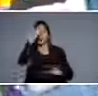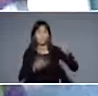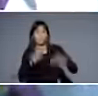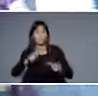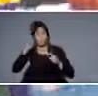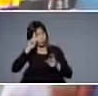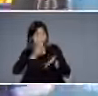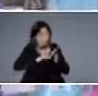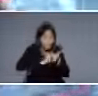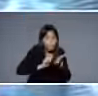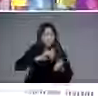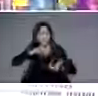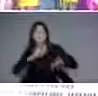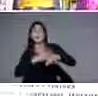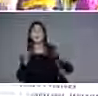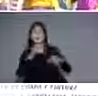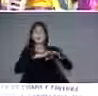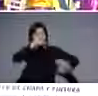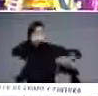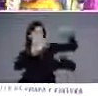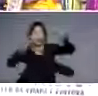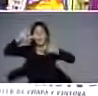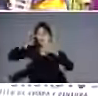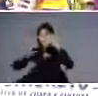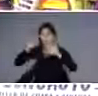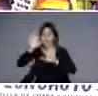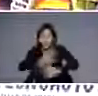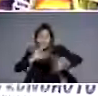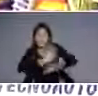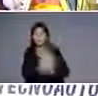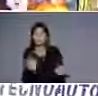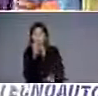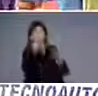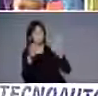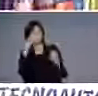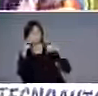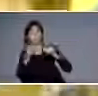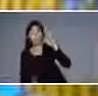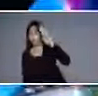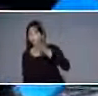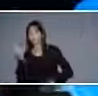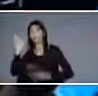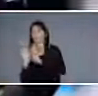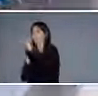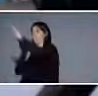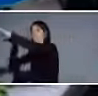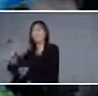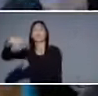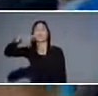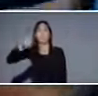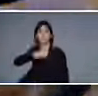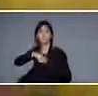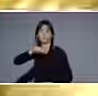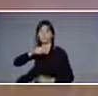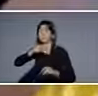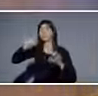para manipular tu mente. Que la juventud se marche a estudiar al